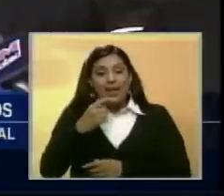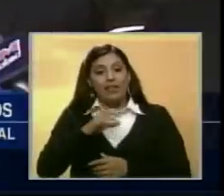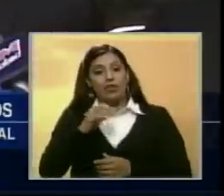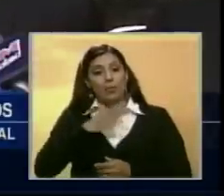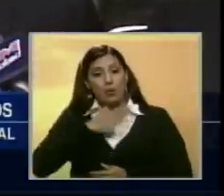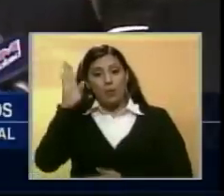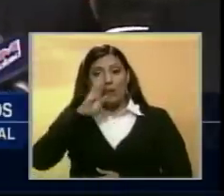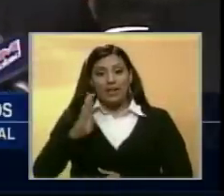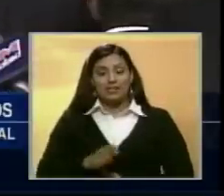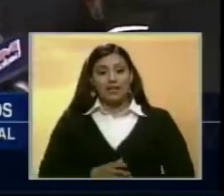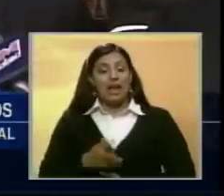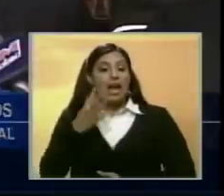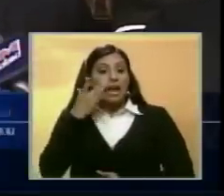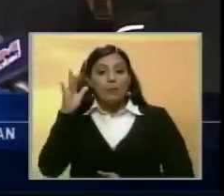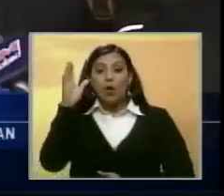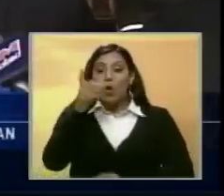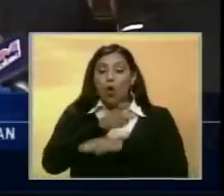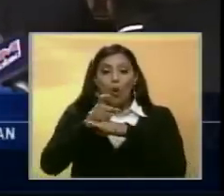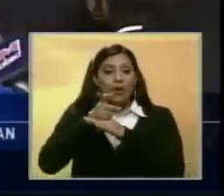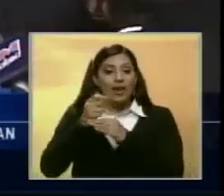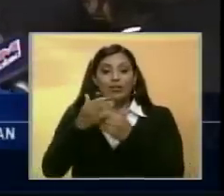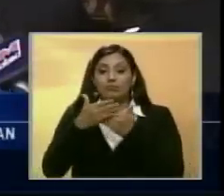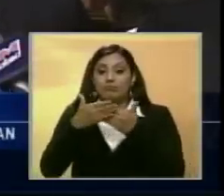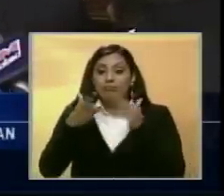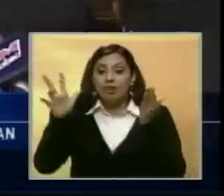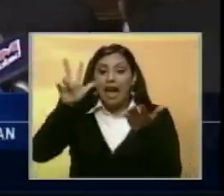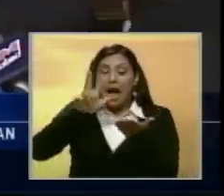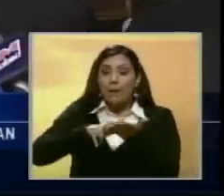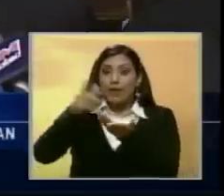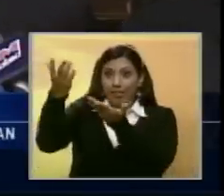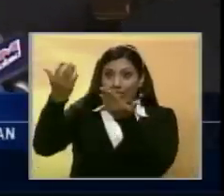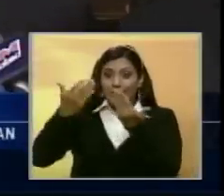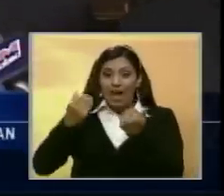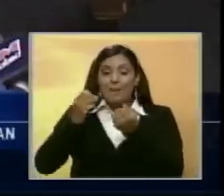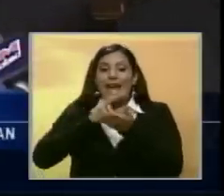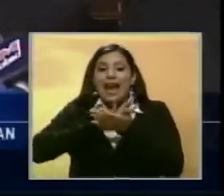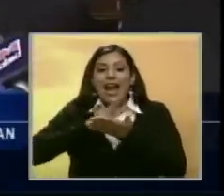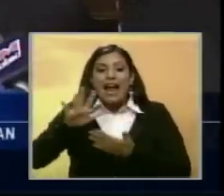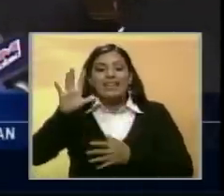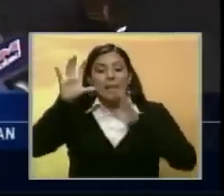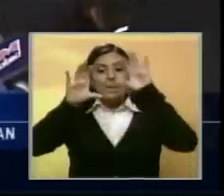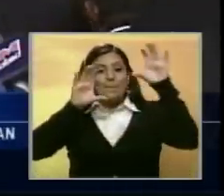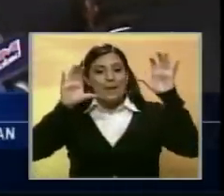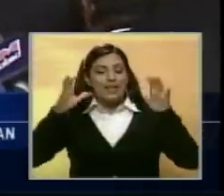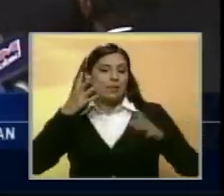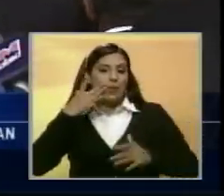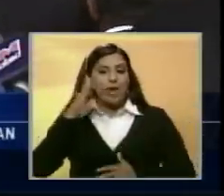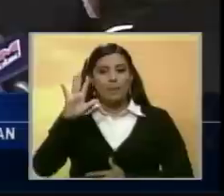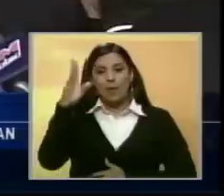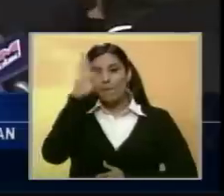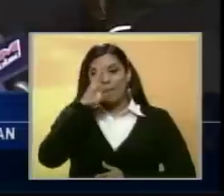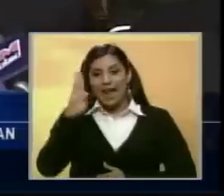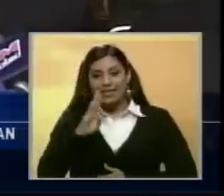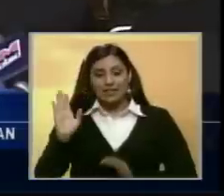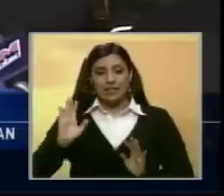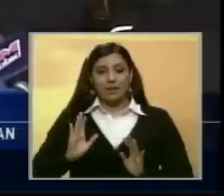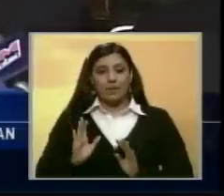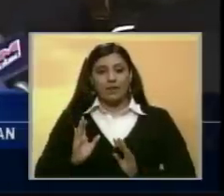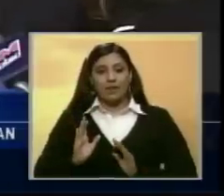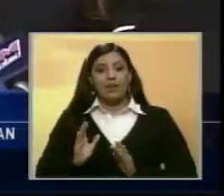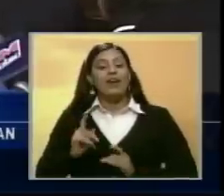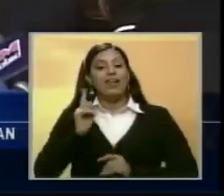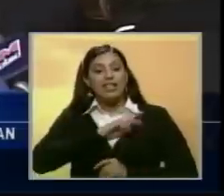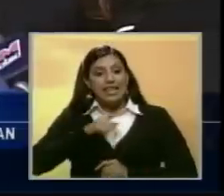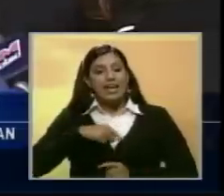ofrece Brasil. Si el gobierno no le da acceso a los medicamentos que están siendo donados por estos países, en este caso específicamente de Brasil,